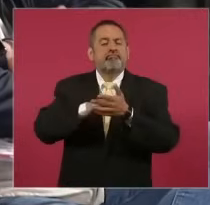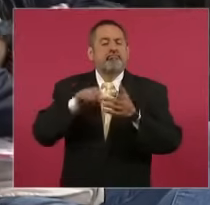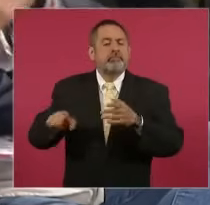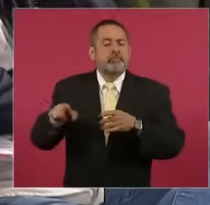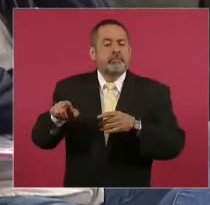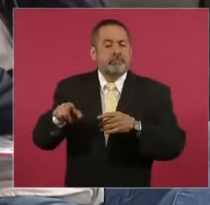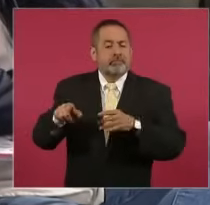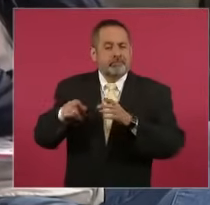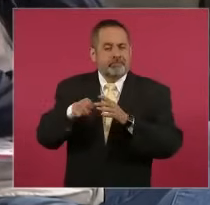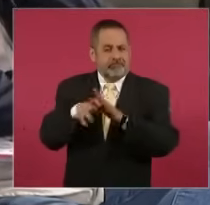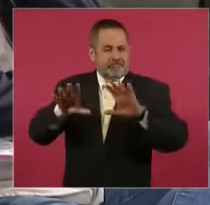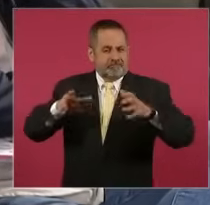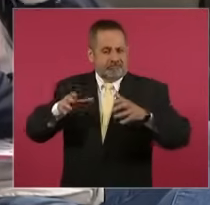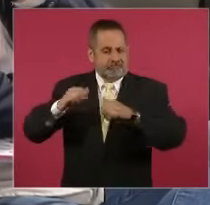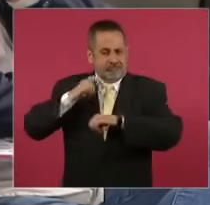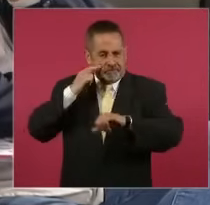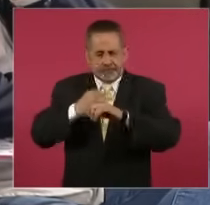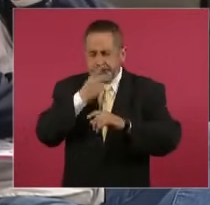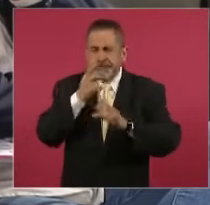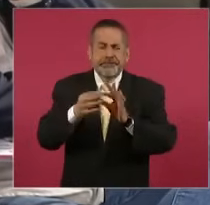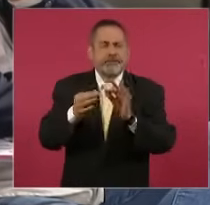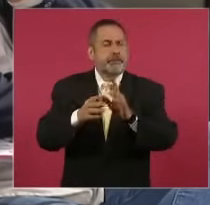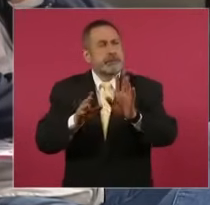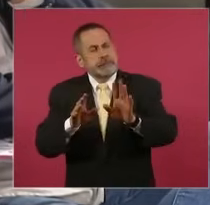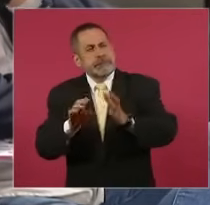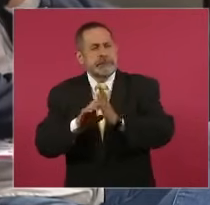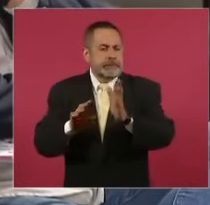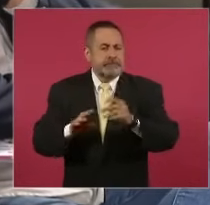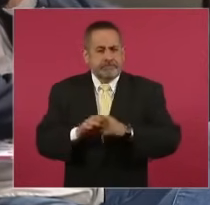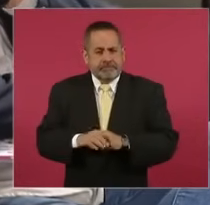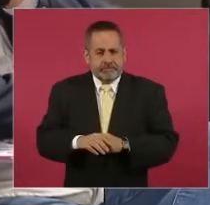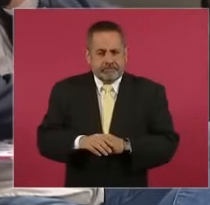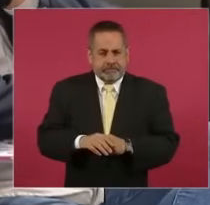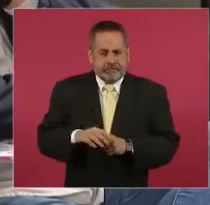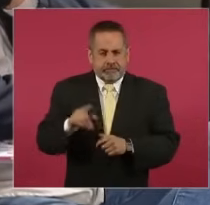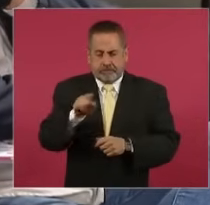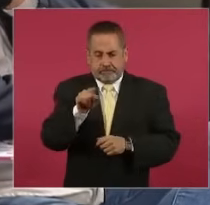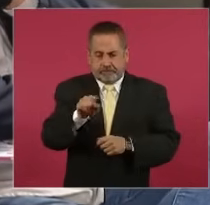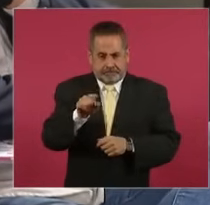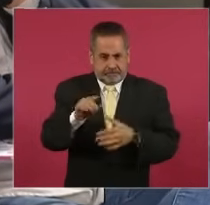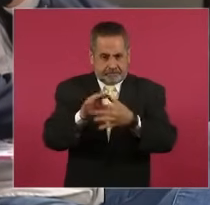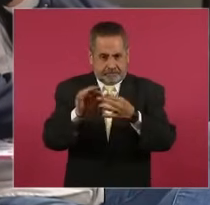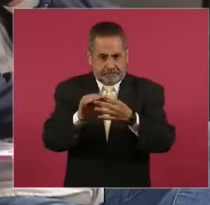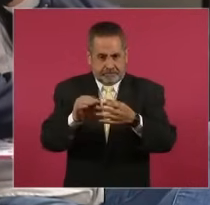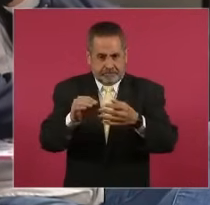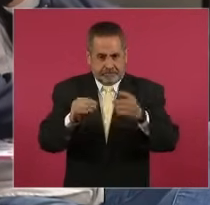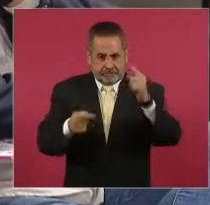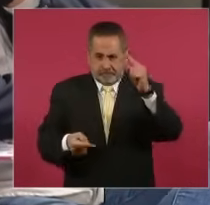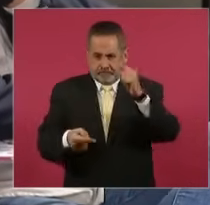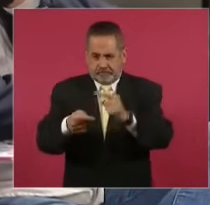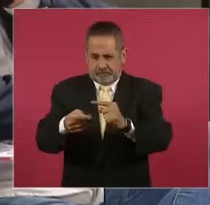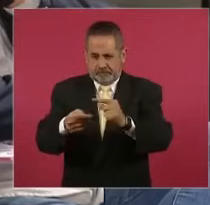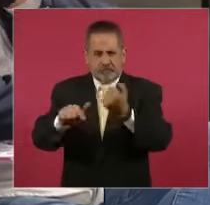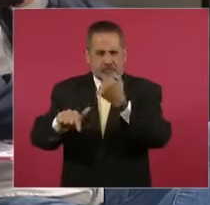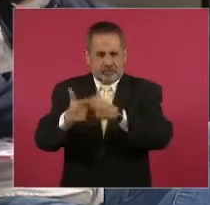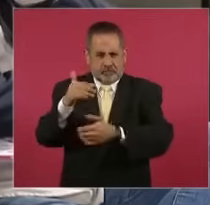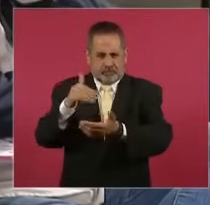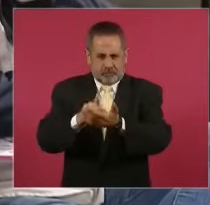Consejo Editorial y decíamos, bueno, si la cifra se baja a